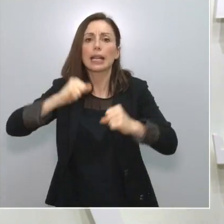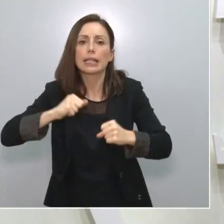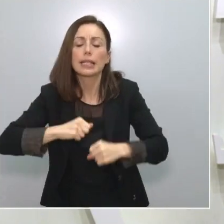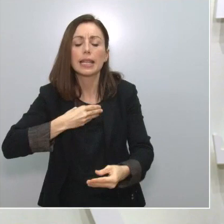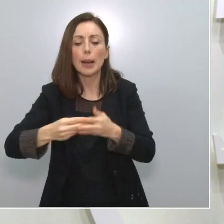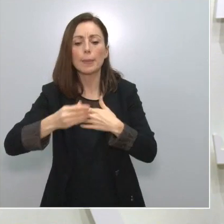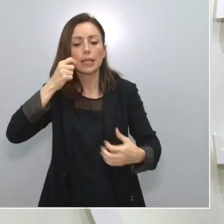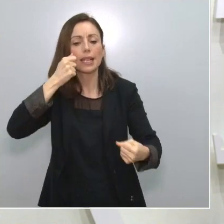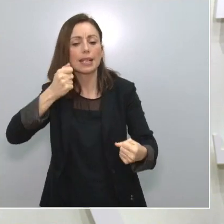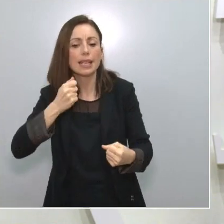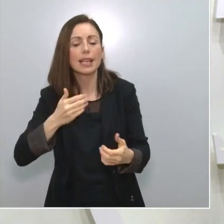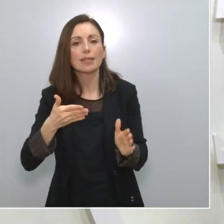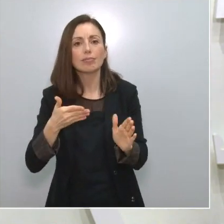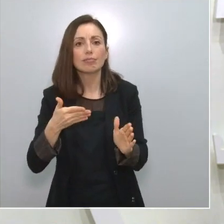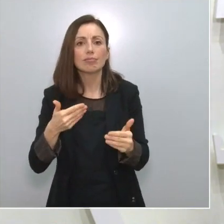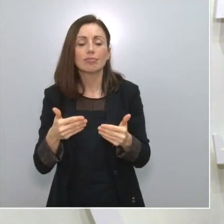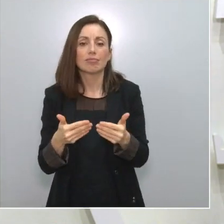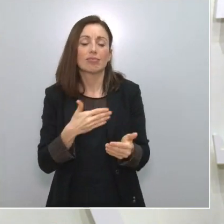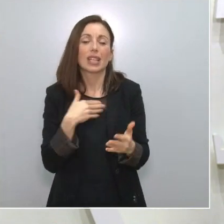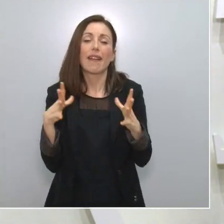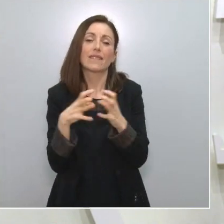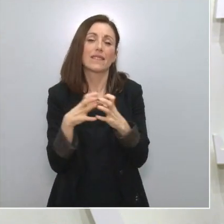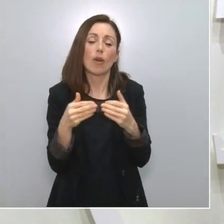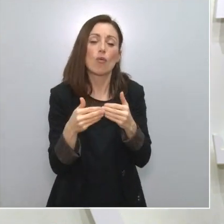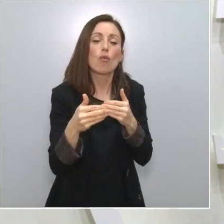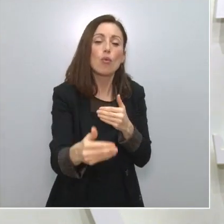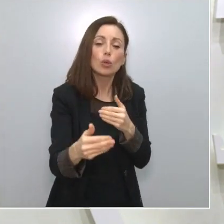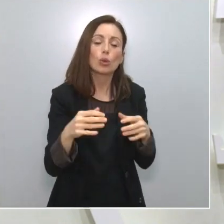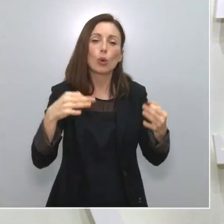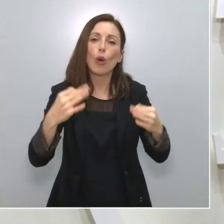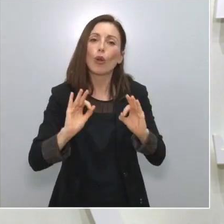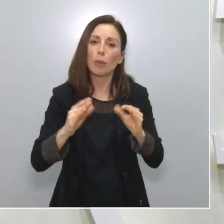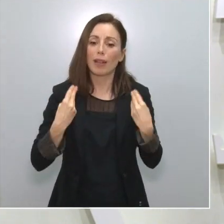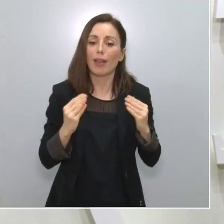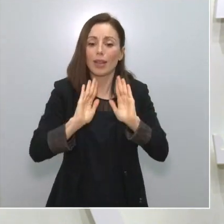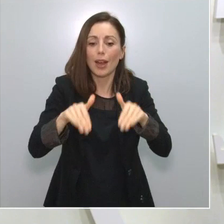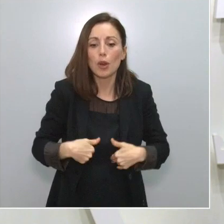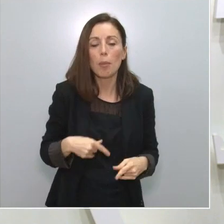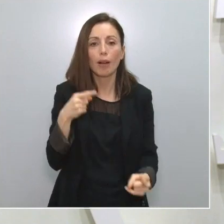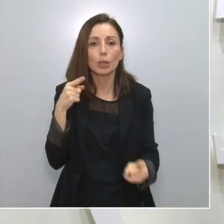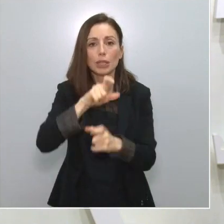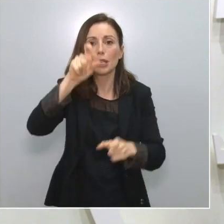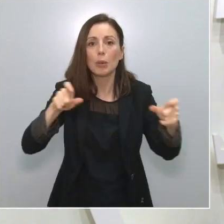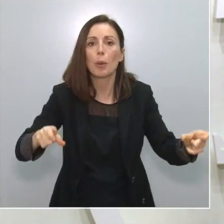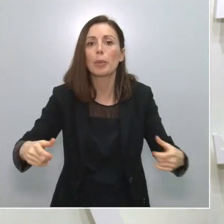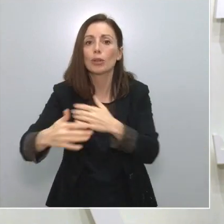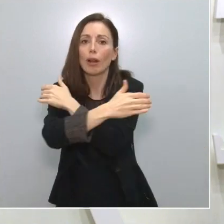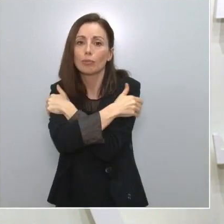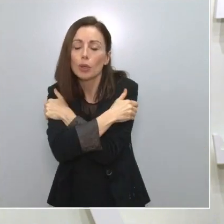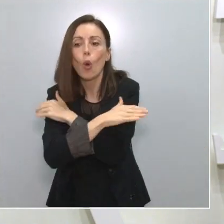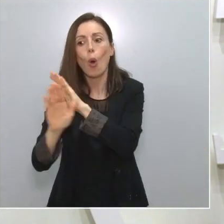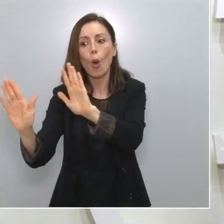sanitario. Quieren volver a la normalidad para abrazar a los suyos o para despedirles